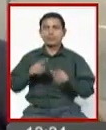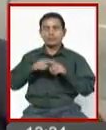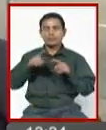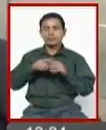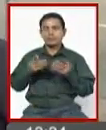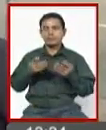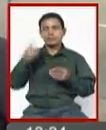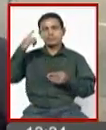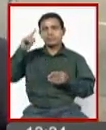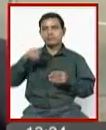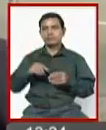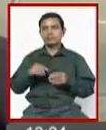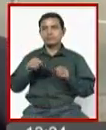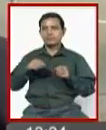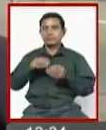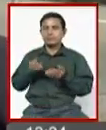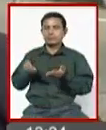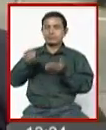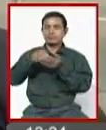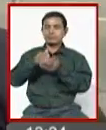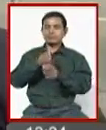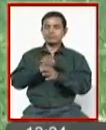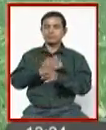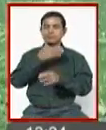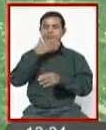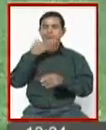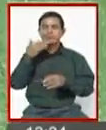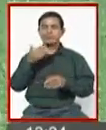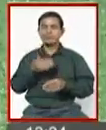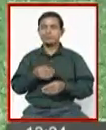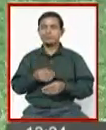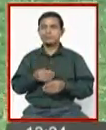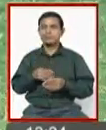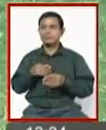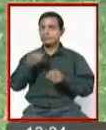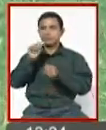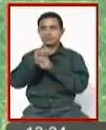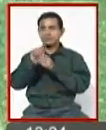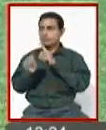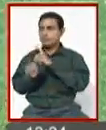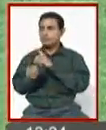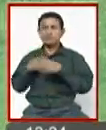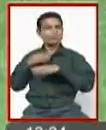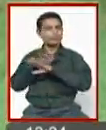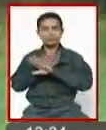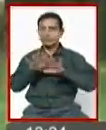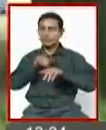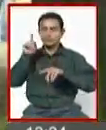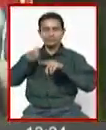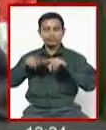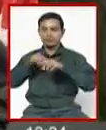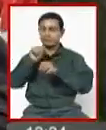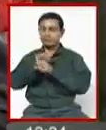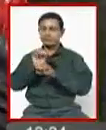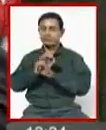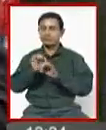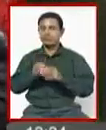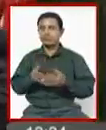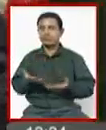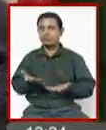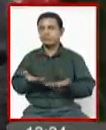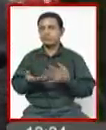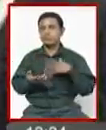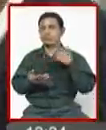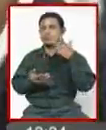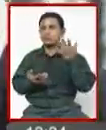poder estar restablecido usted ha dejado de trabajar he dejado de trabajar porque